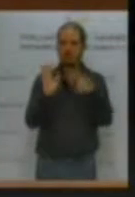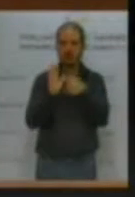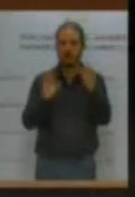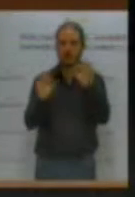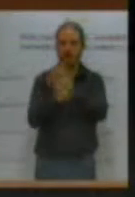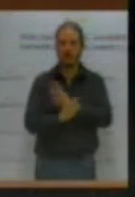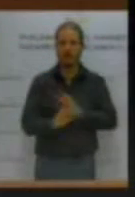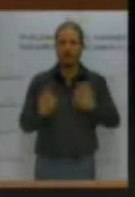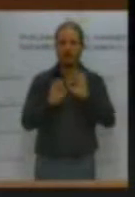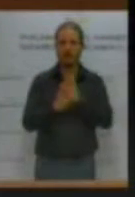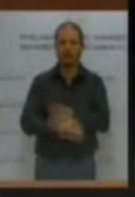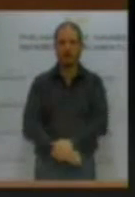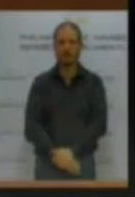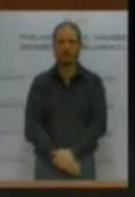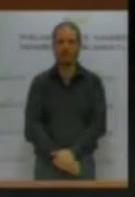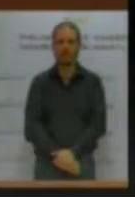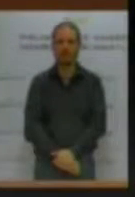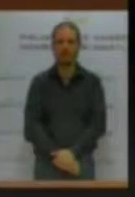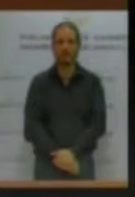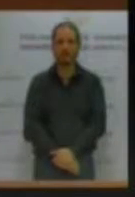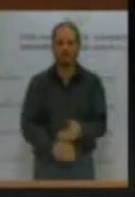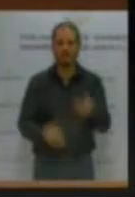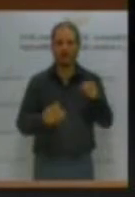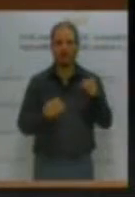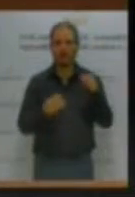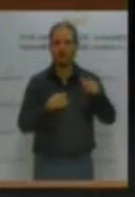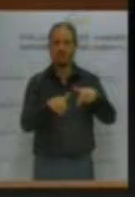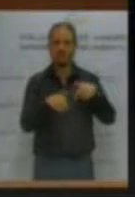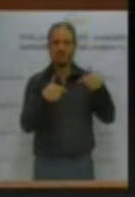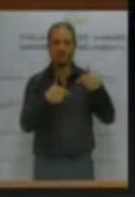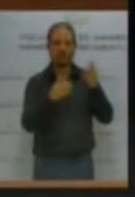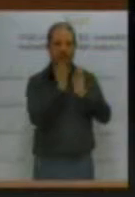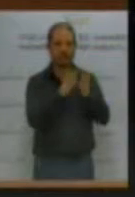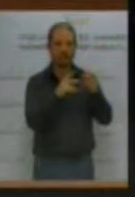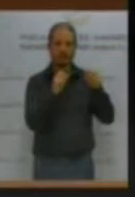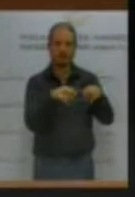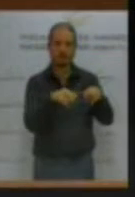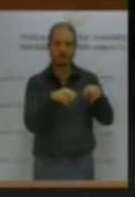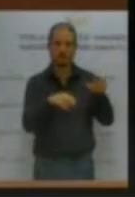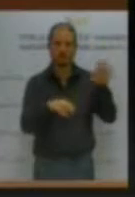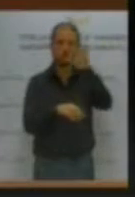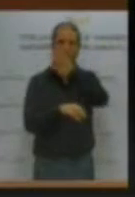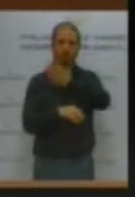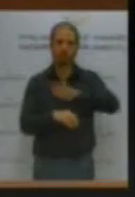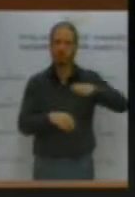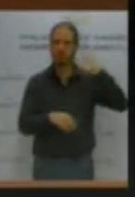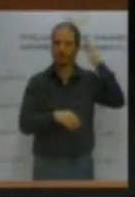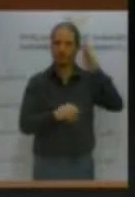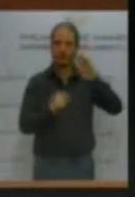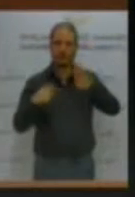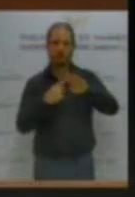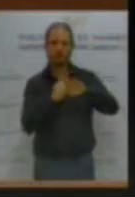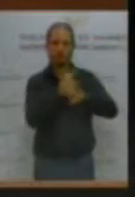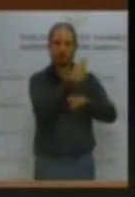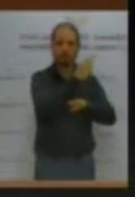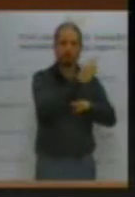¿Vamos a transportar esta basura sin tratar a día de hoy por toda Navarra porque nadie quiere un vertedero en la zona